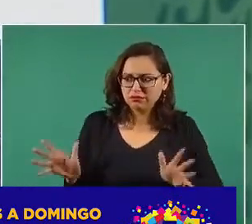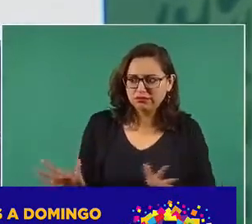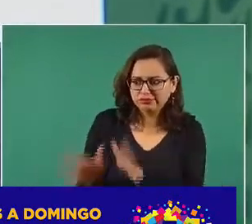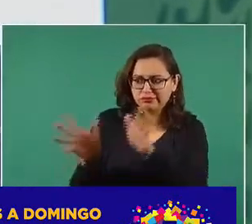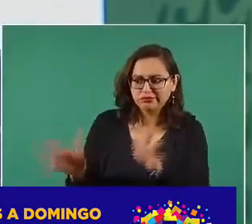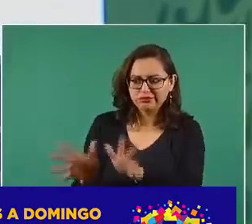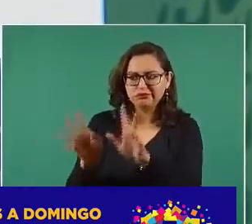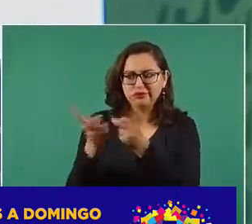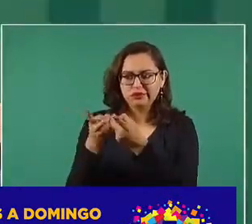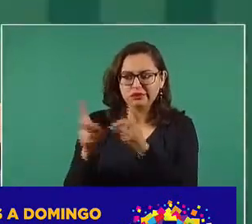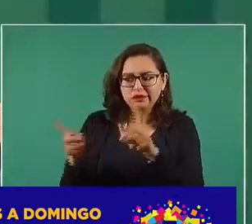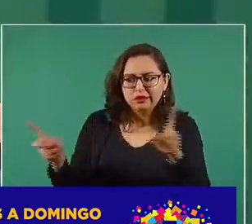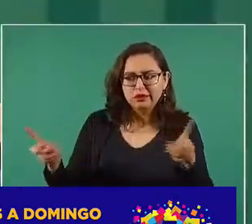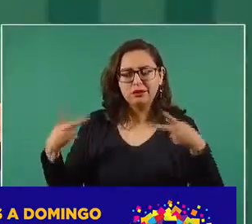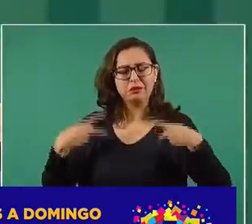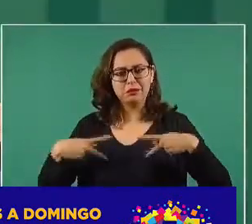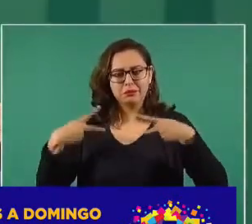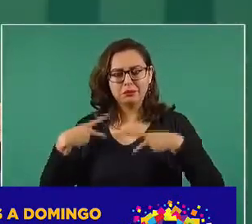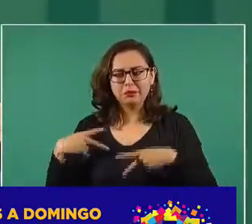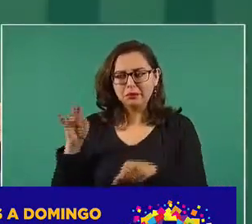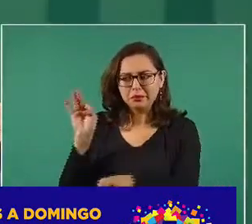con el bienestar del pueblo.